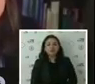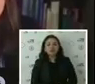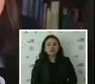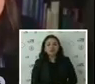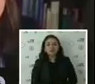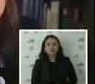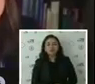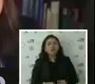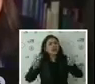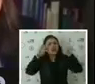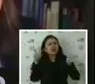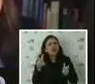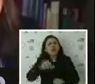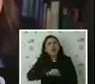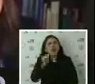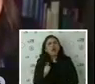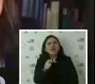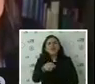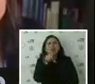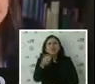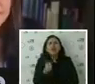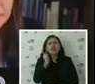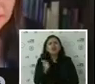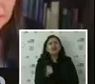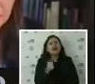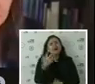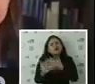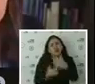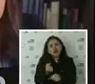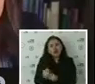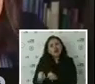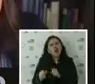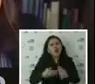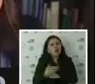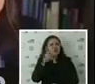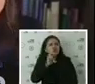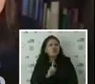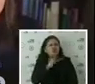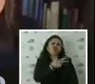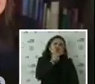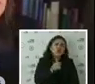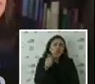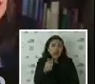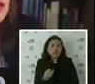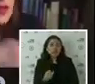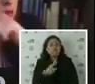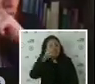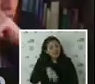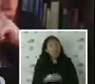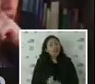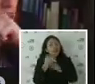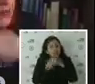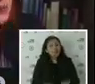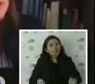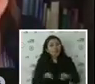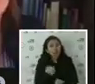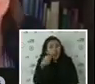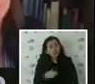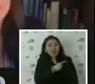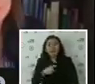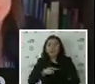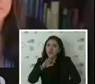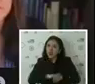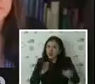bueno, pues en el tema de violencia de género, me parece que es un tema muy importante en el que tenemos que